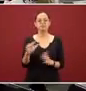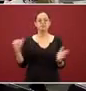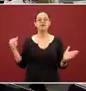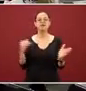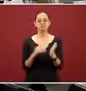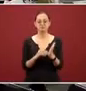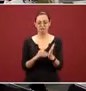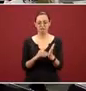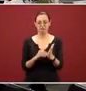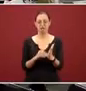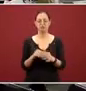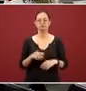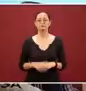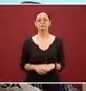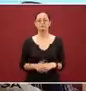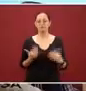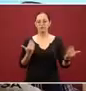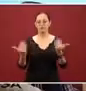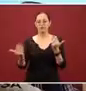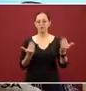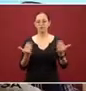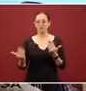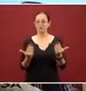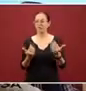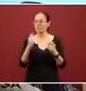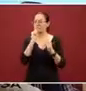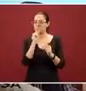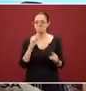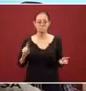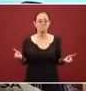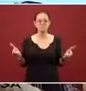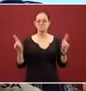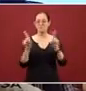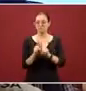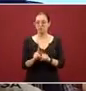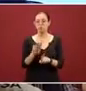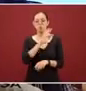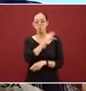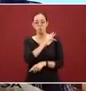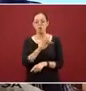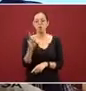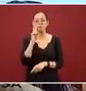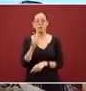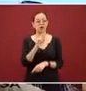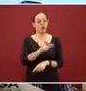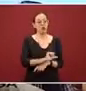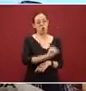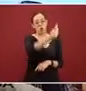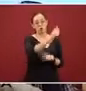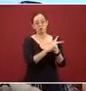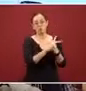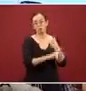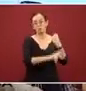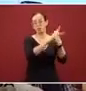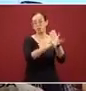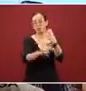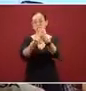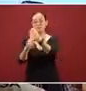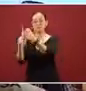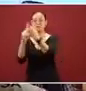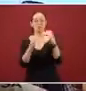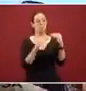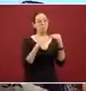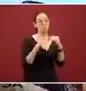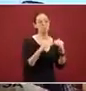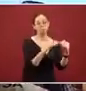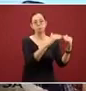está. Es un detalle de las mismas curvas, para poder ver el comportamiento de lo que ocurre cuando hay muy pocos